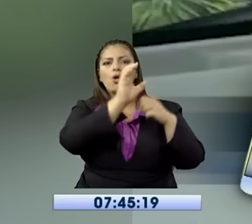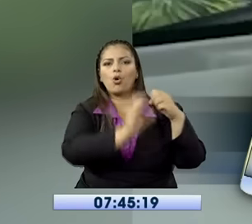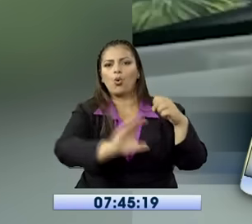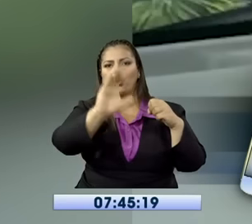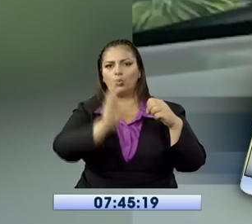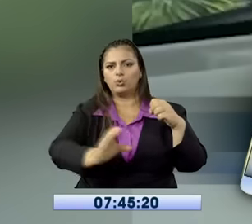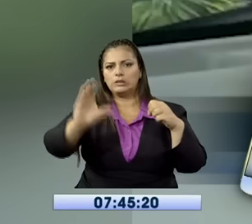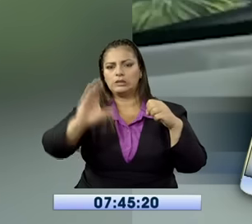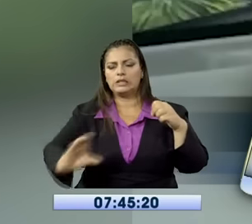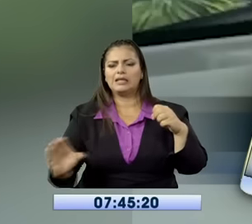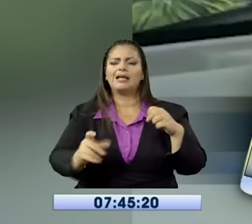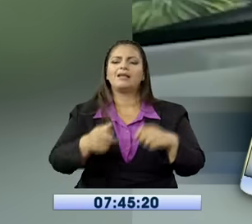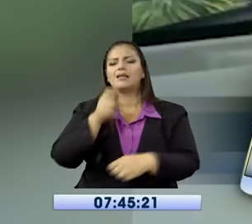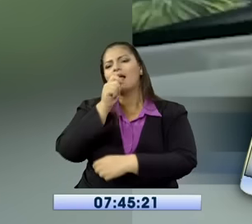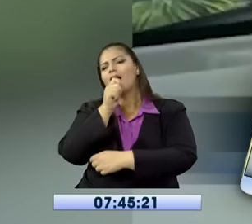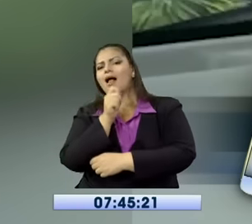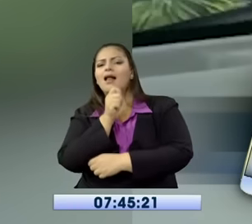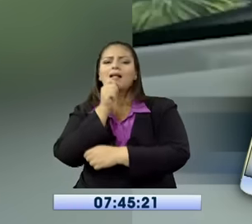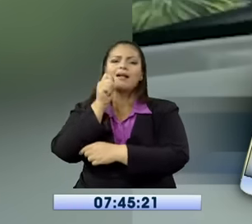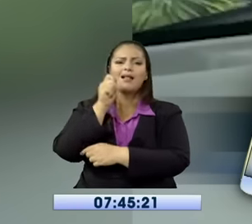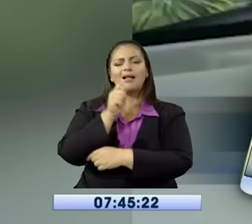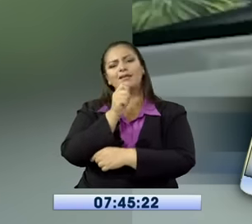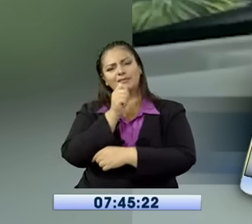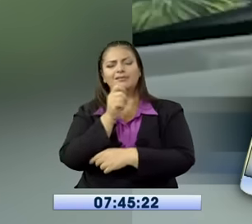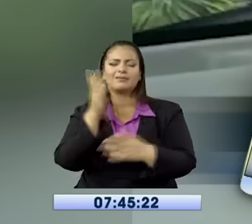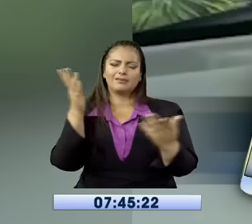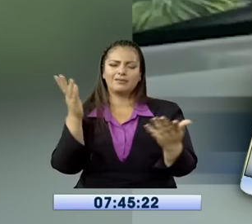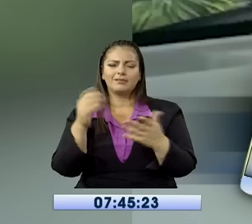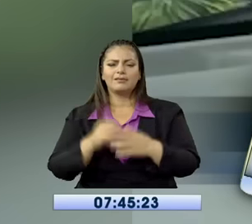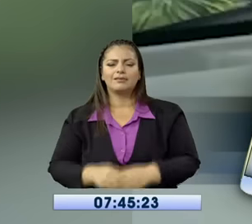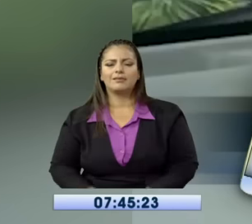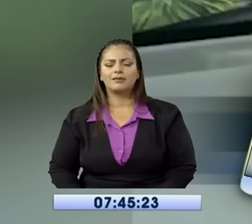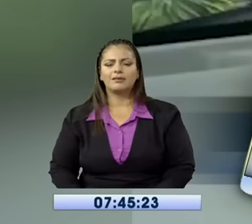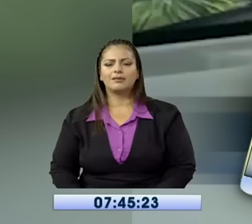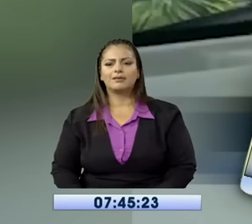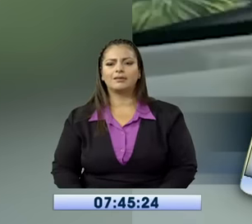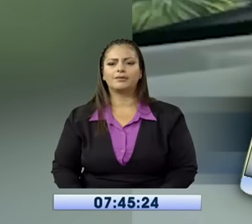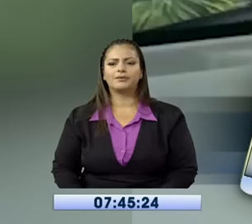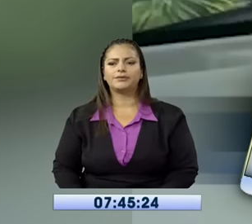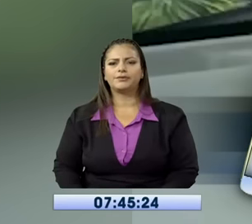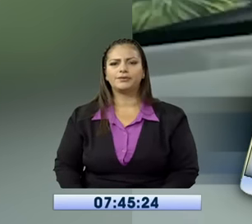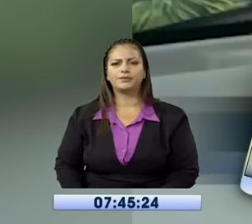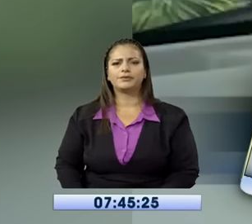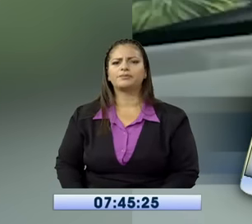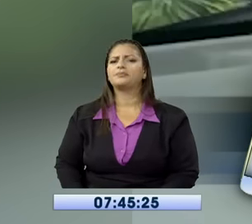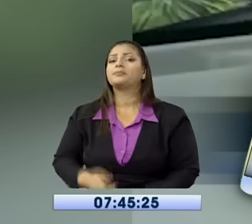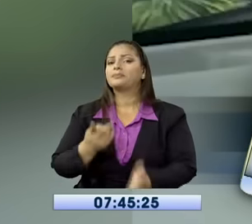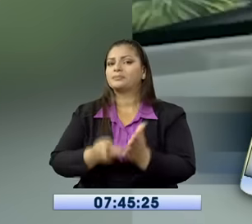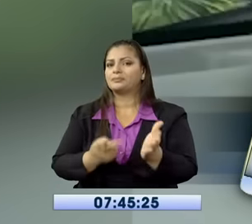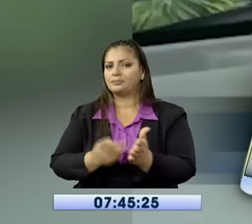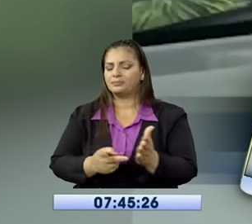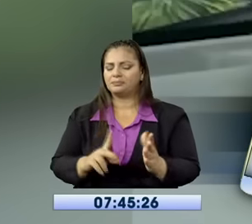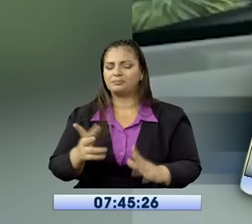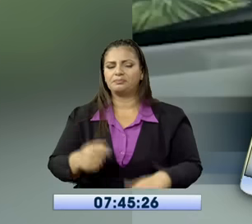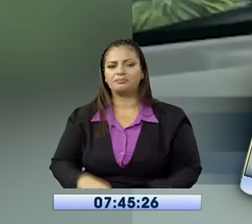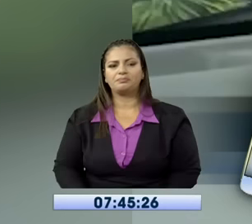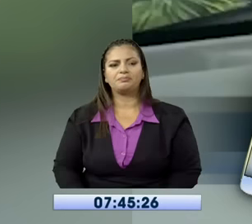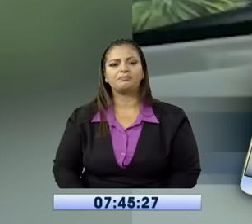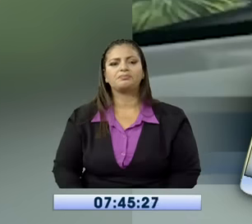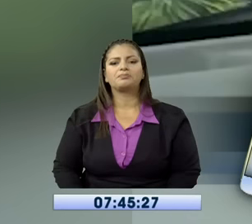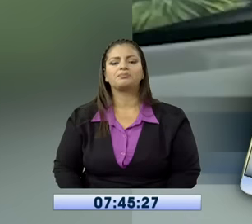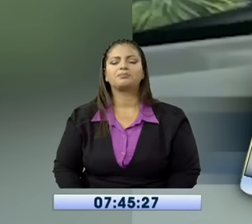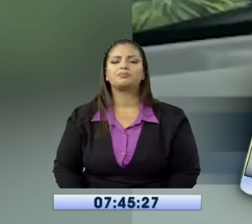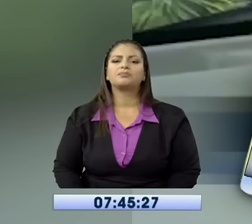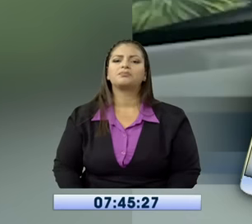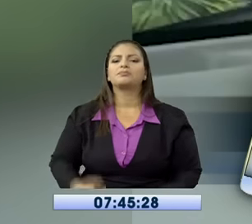escribieron al respecto dando un un concierto bueno en una intervención de artística sabes qué pasa se le atraviesa un perro al